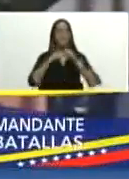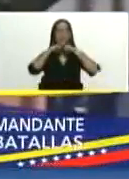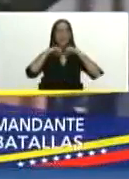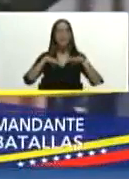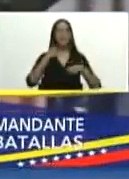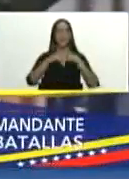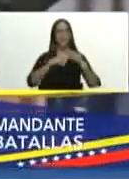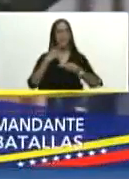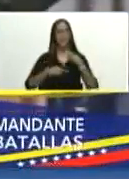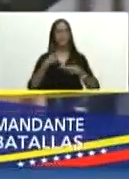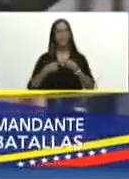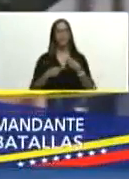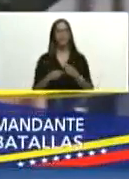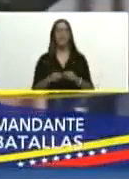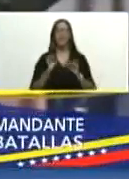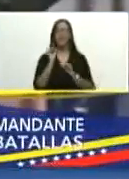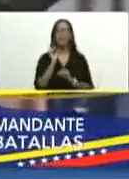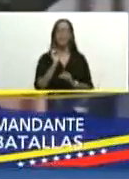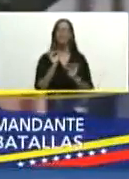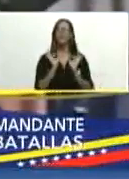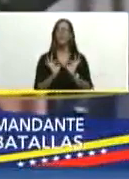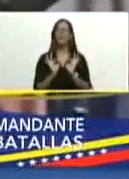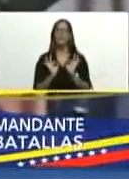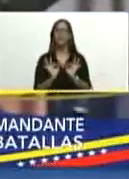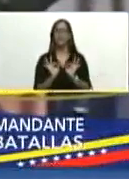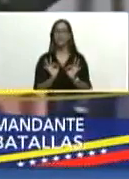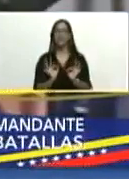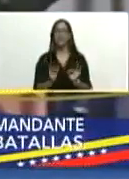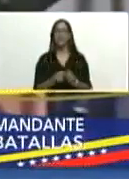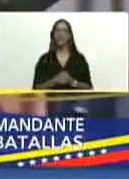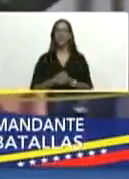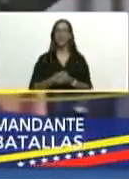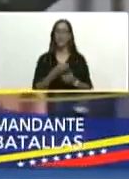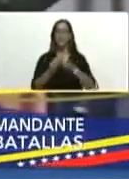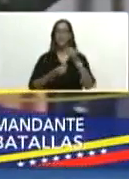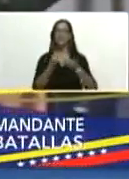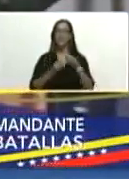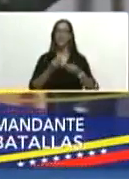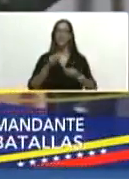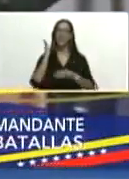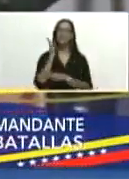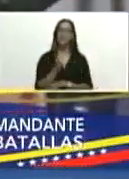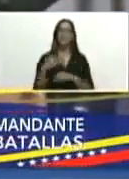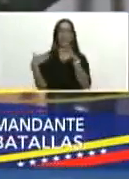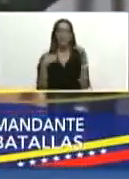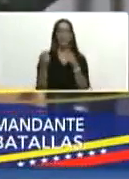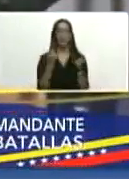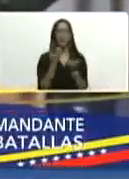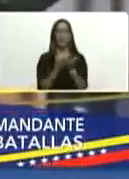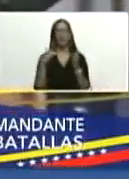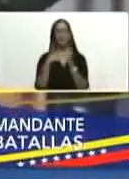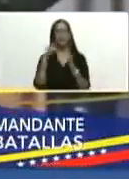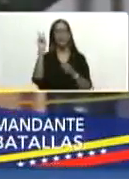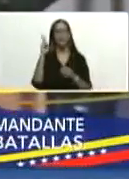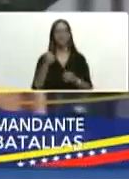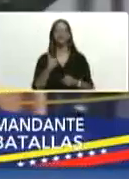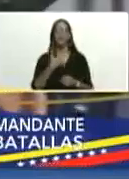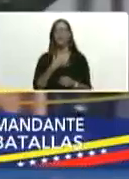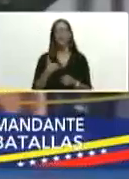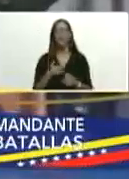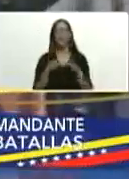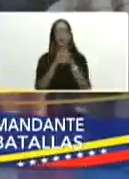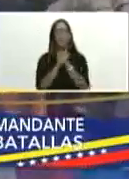de la Revolución en el momento preciso en que recrudecían las sanciones y la guerra económica contra Venezuela Yo quisiera que